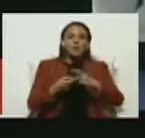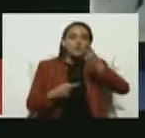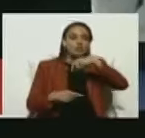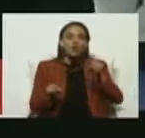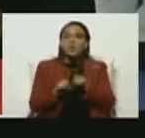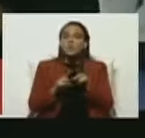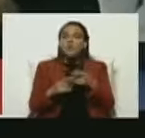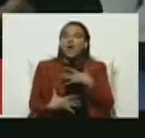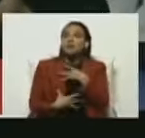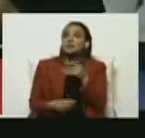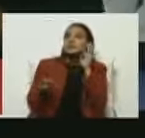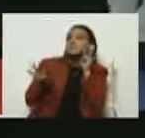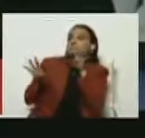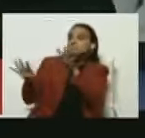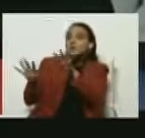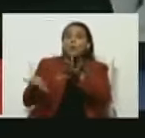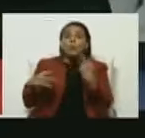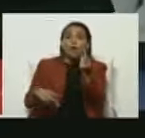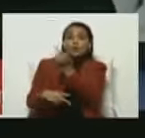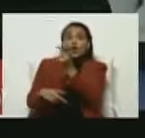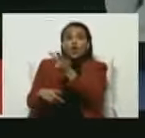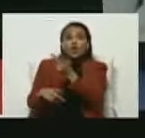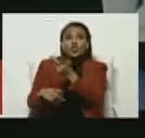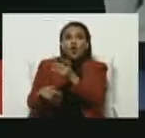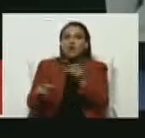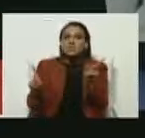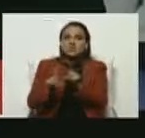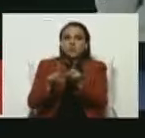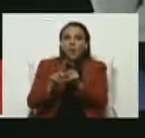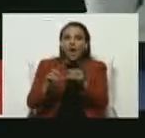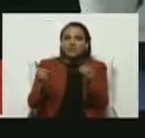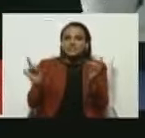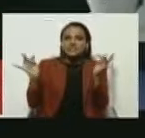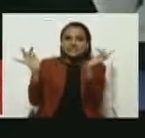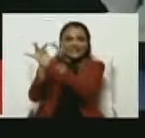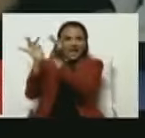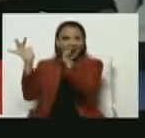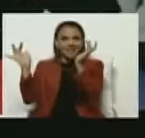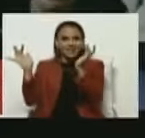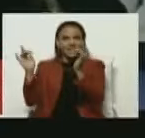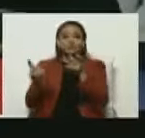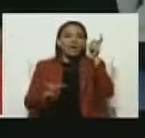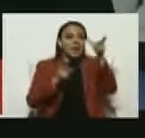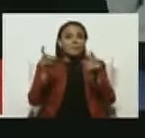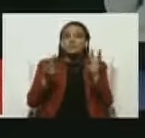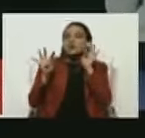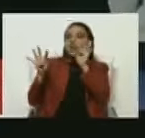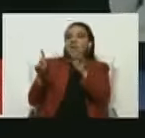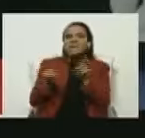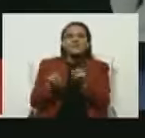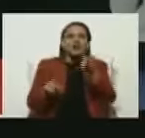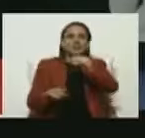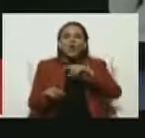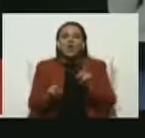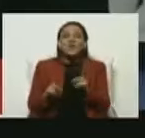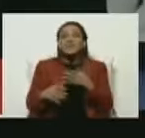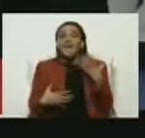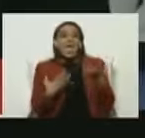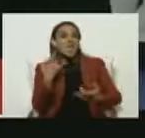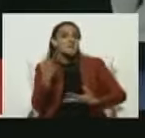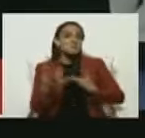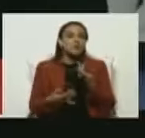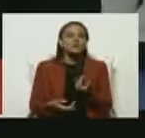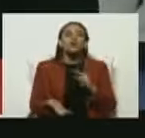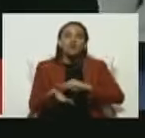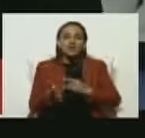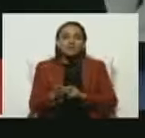Cuando se produce ese enganche amoroso, pues la sala desbordó pasiones. Y eso nos habla